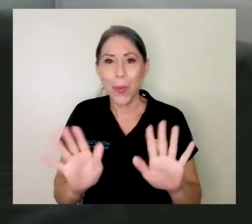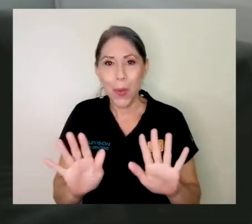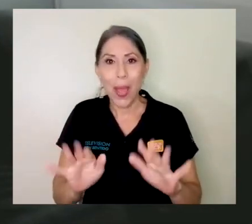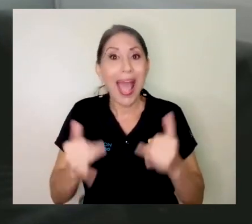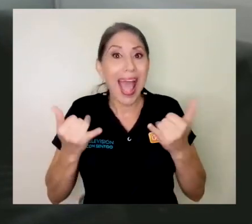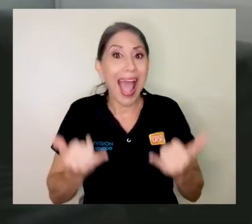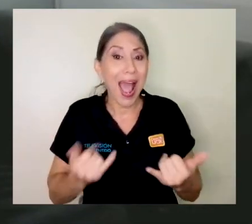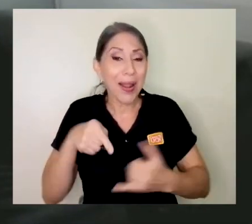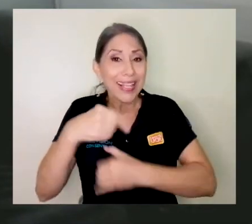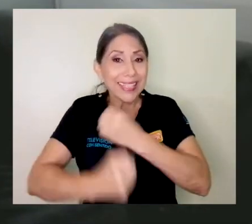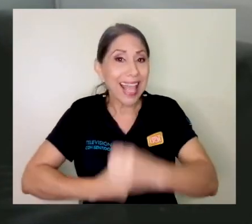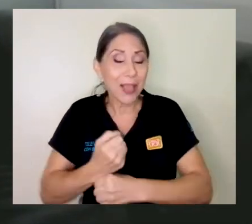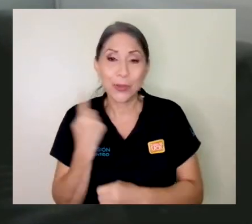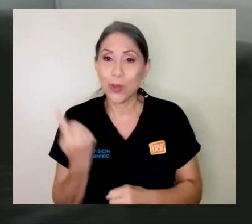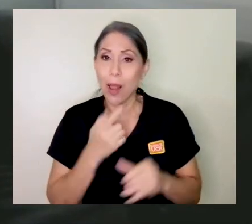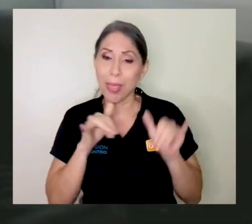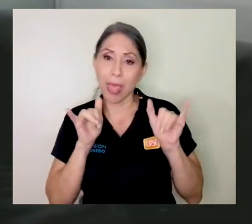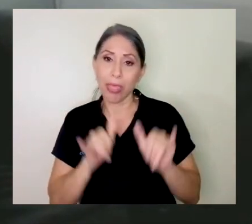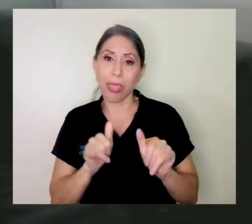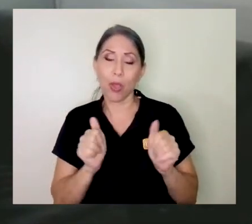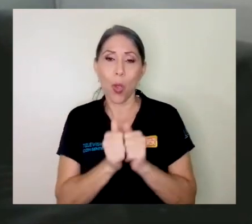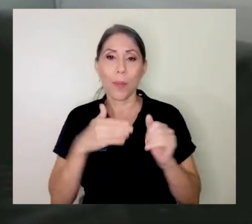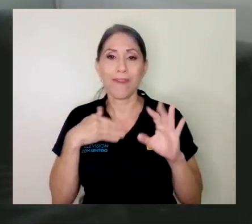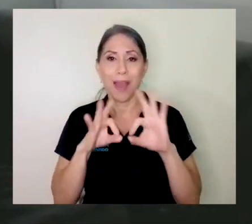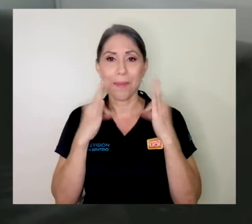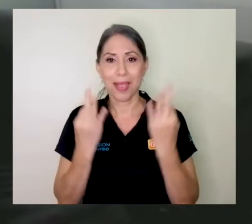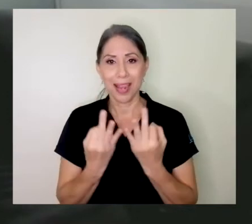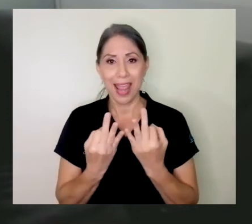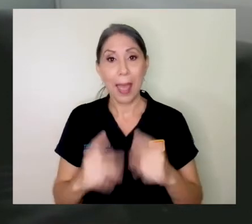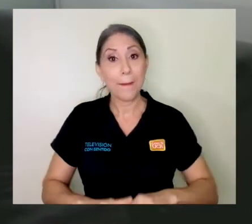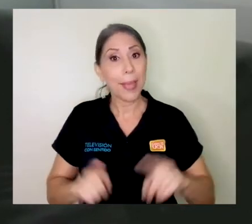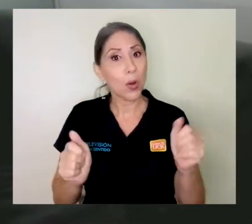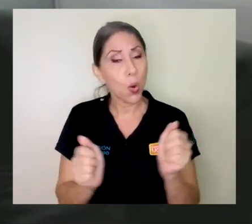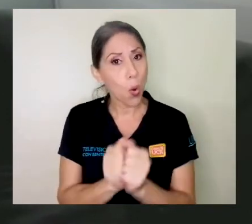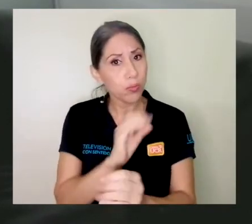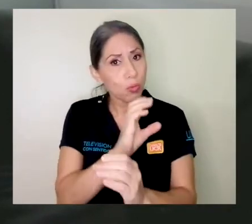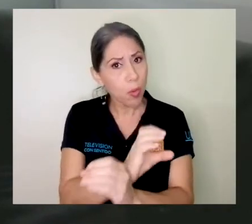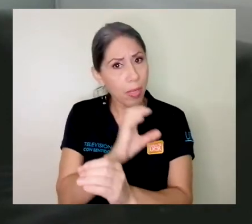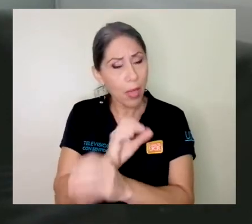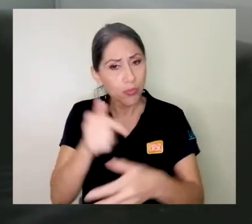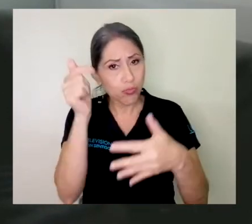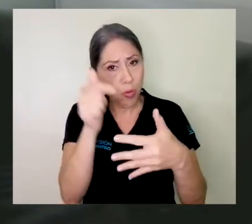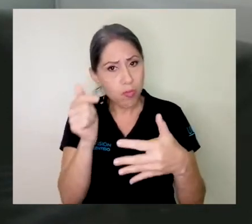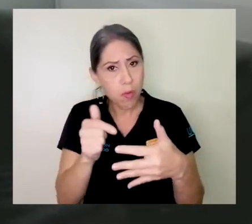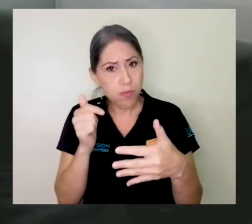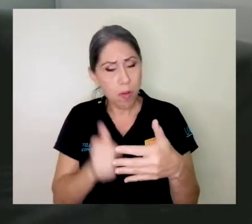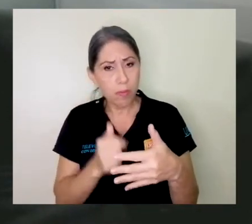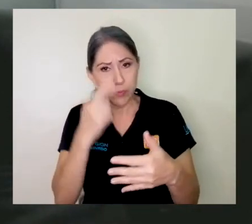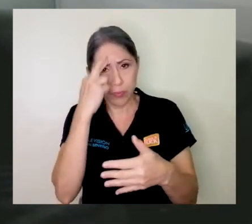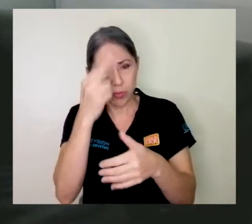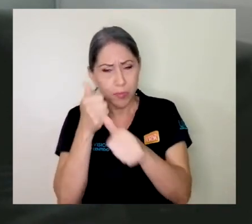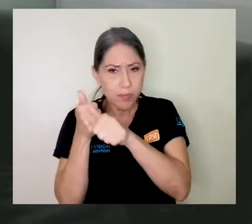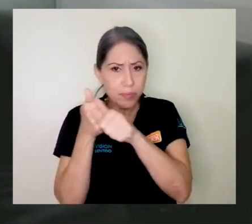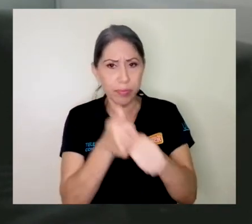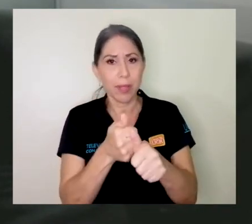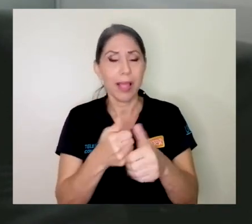esta vez nos quedaremos solo con mi familia, pero sí tomando las medidas